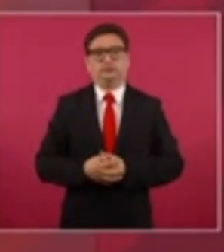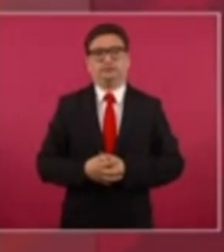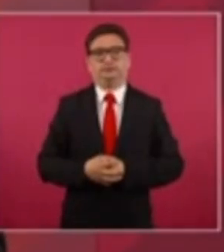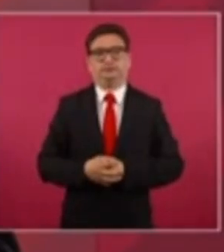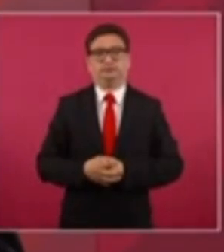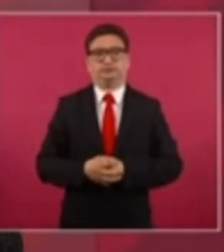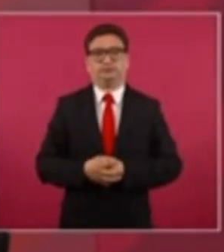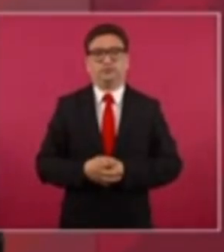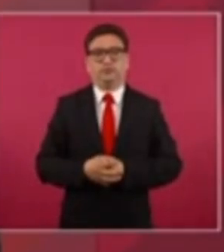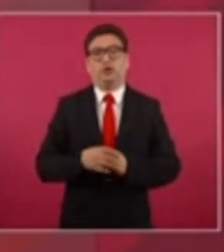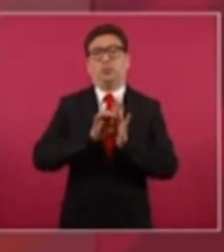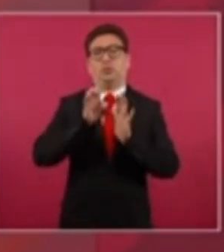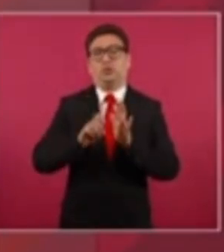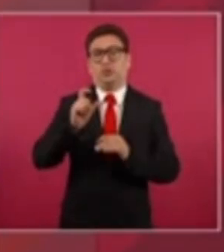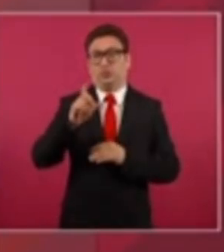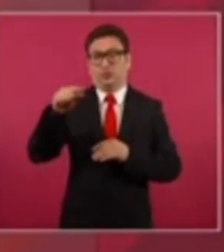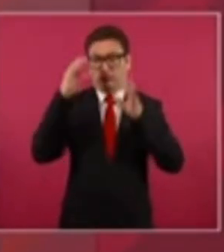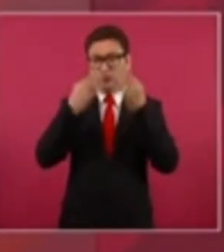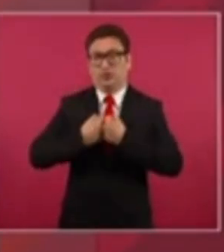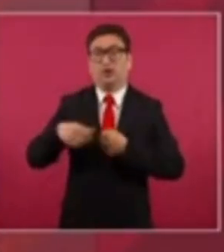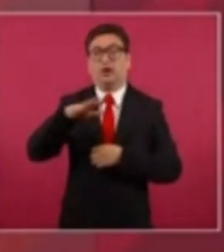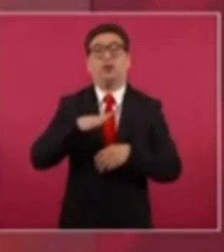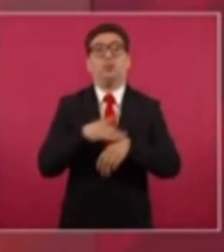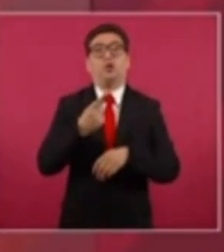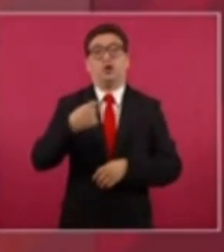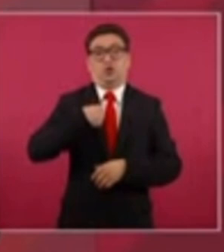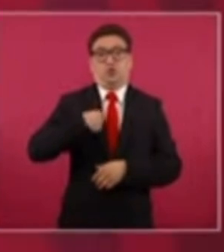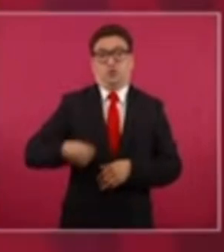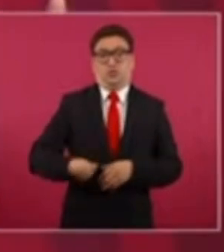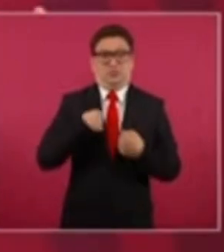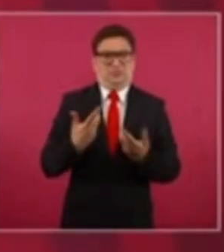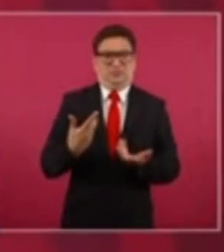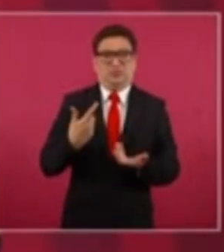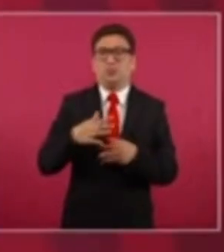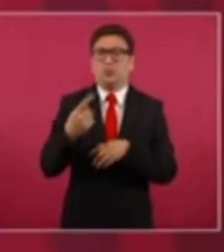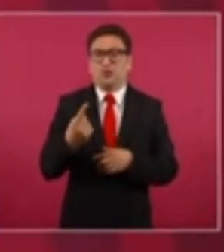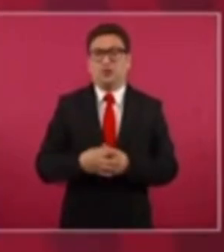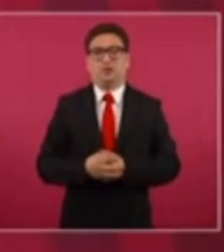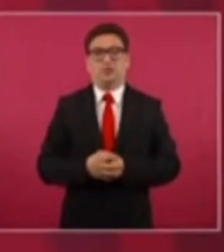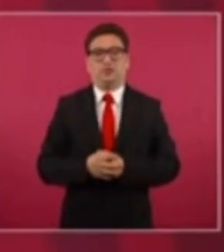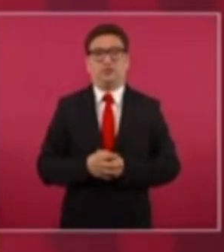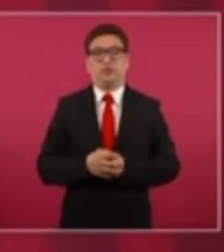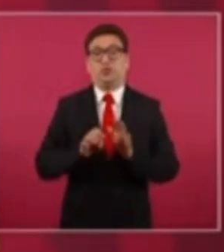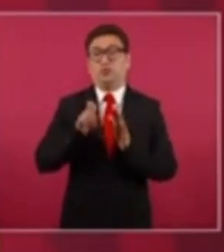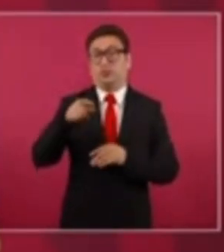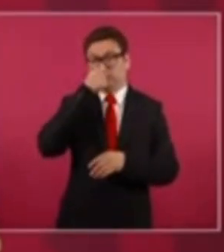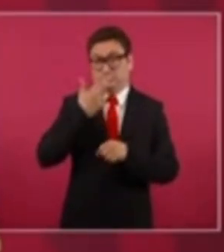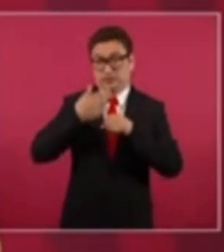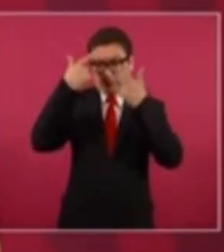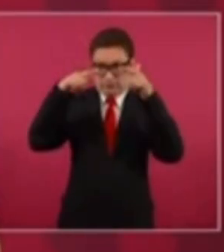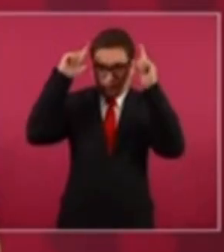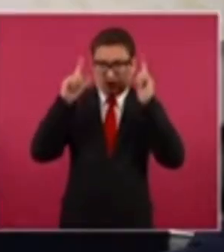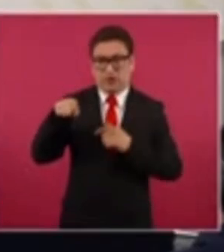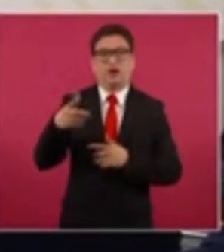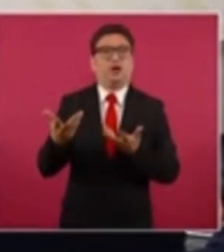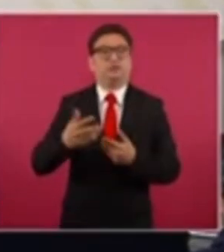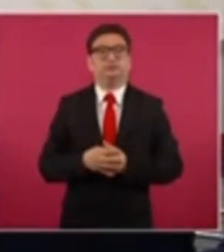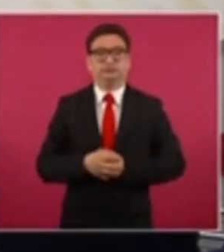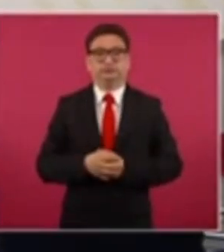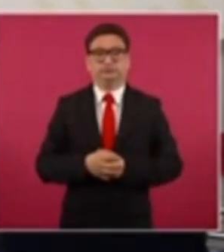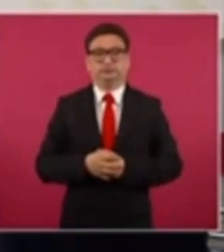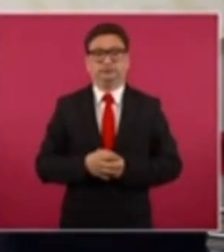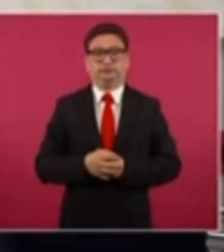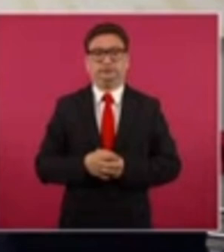en pasar la aduana, era culpa mía, era culpa de que la Secretaría de Marina estaba